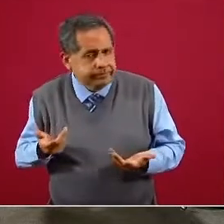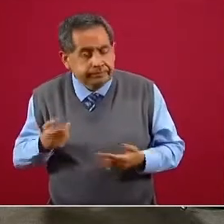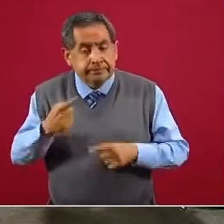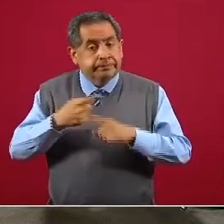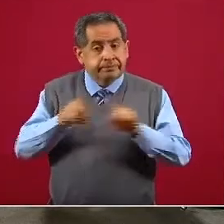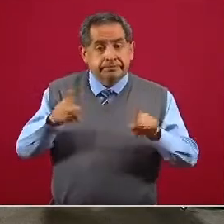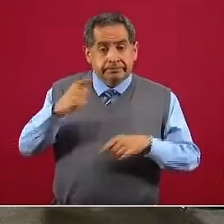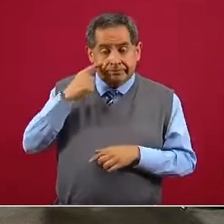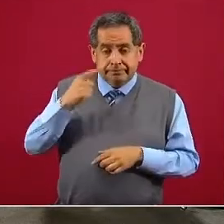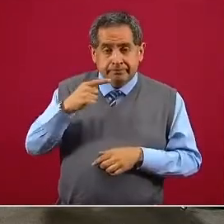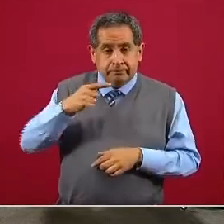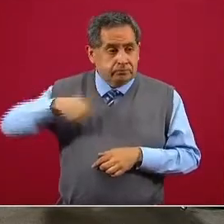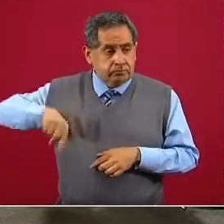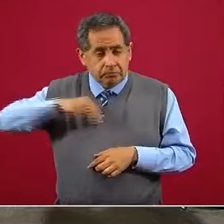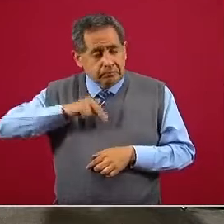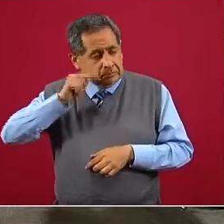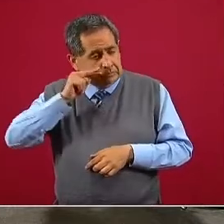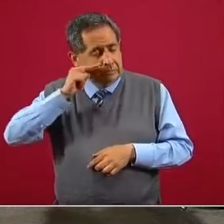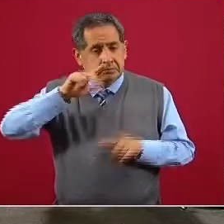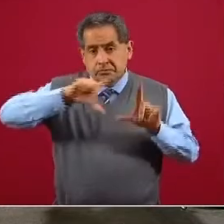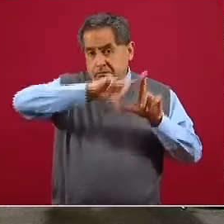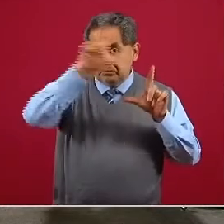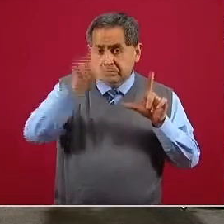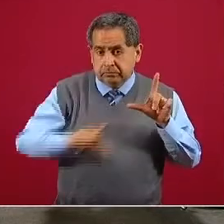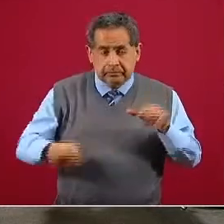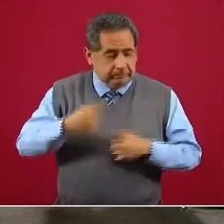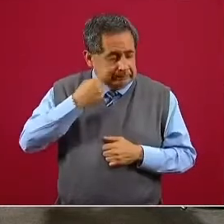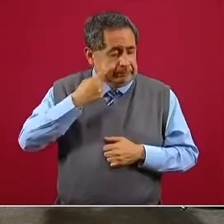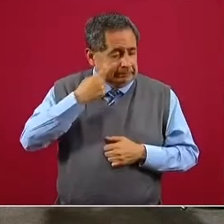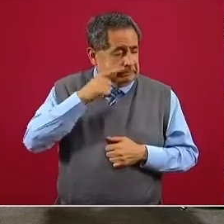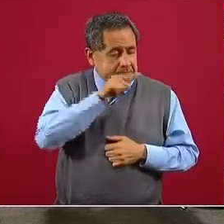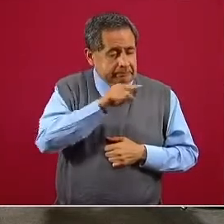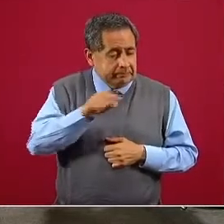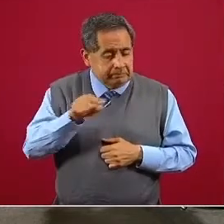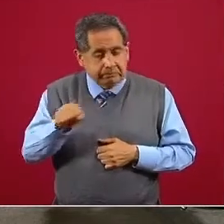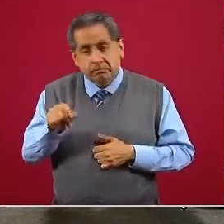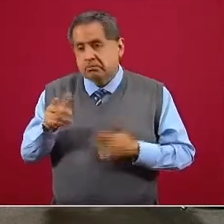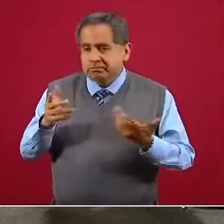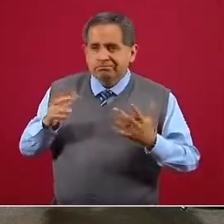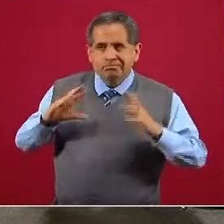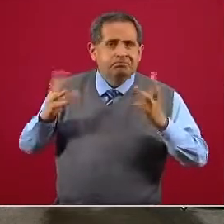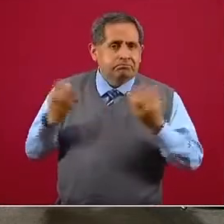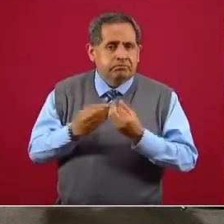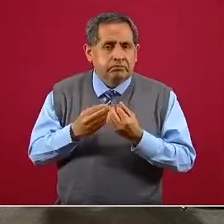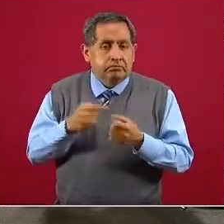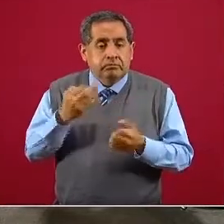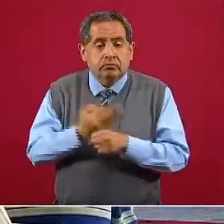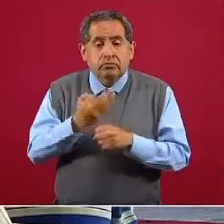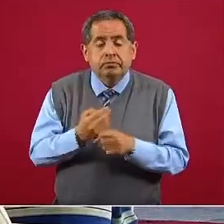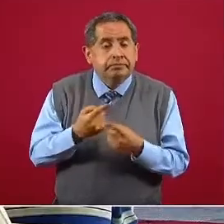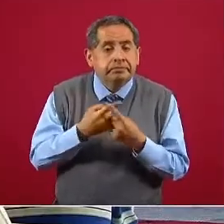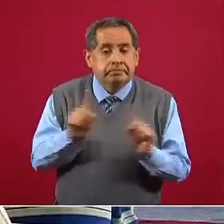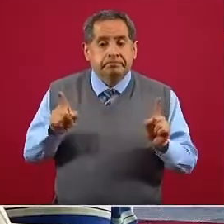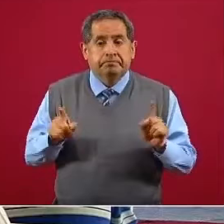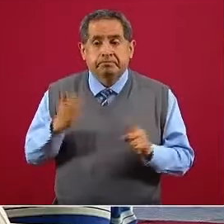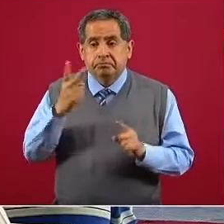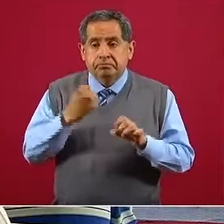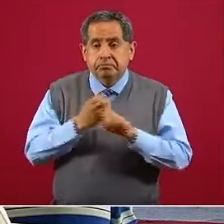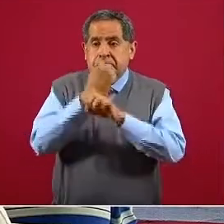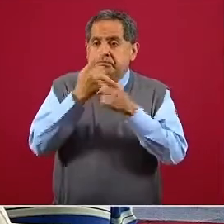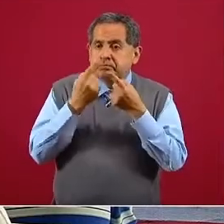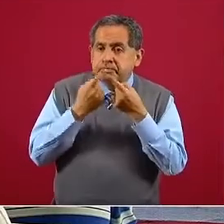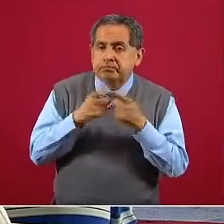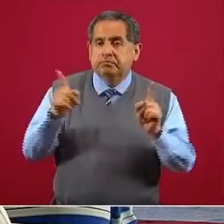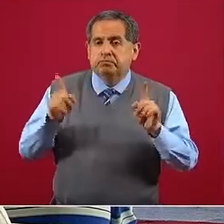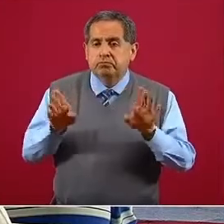que, a diferencia de las tendencias que hemos estado viendo a nivel nacional y que lógicamente representa lo que está sucediendo en muchos estados, estas 2